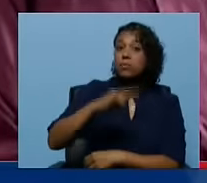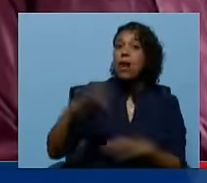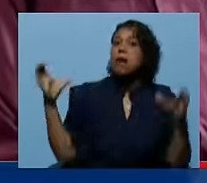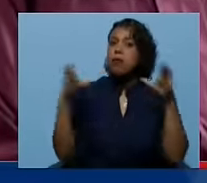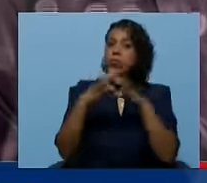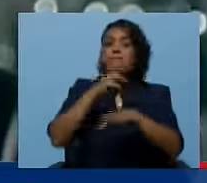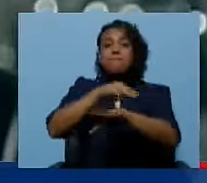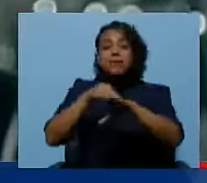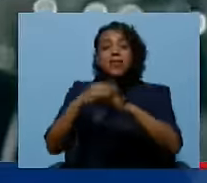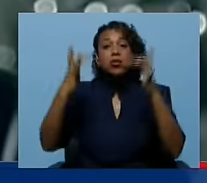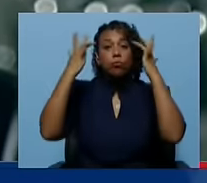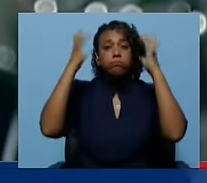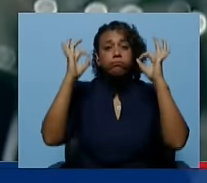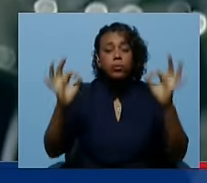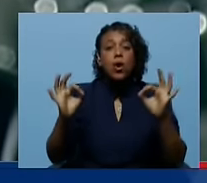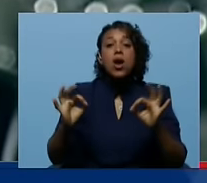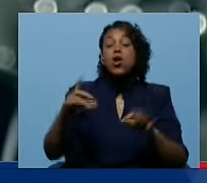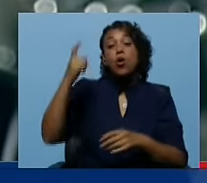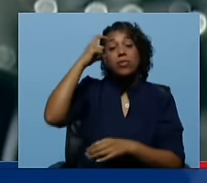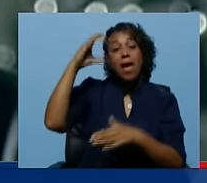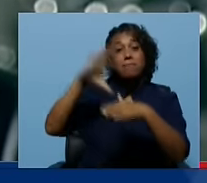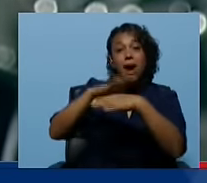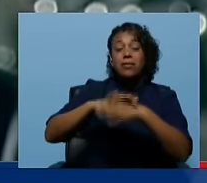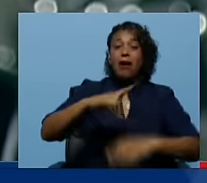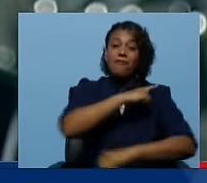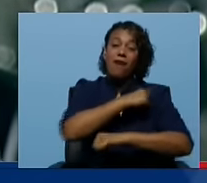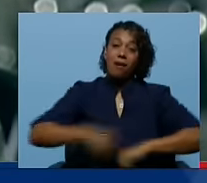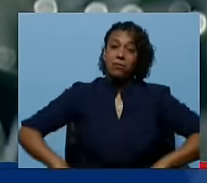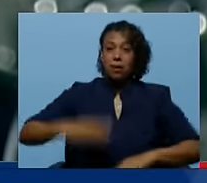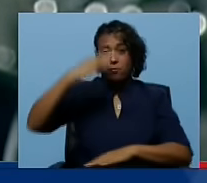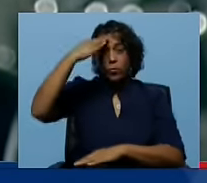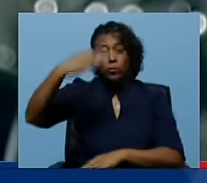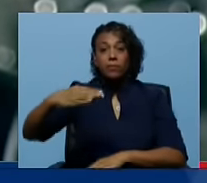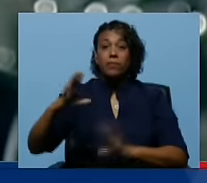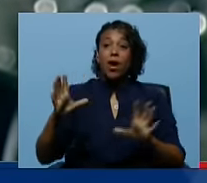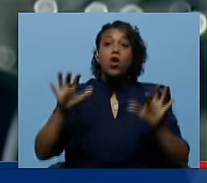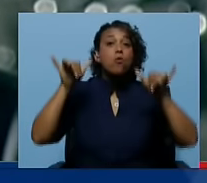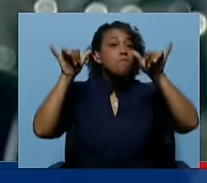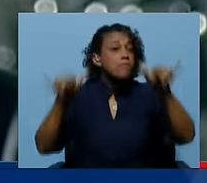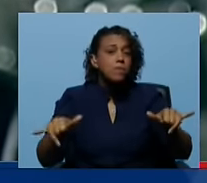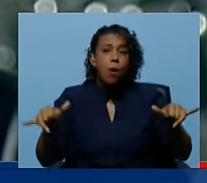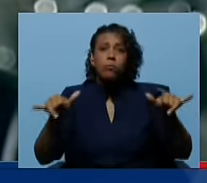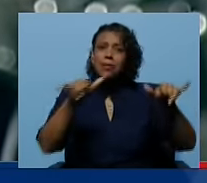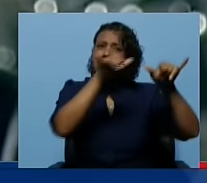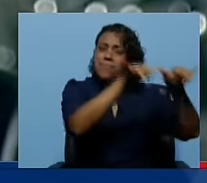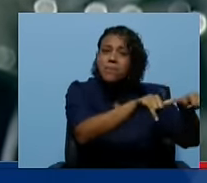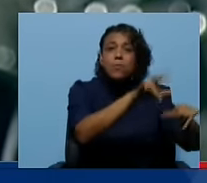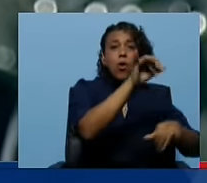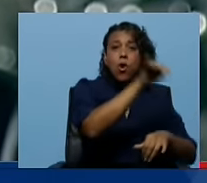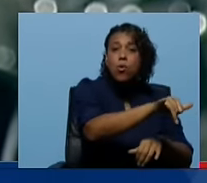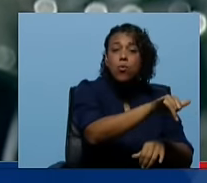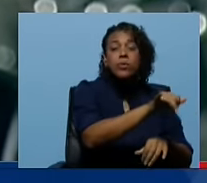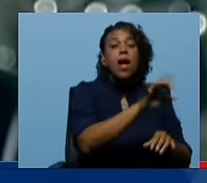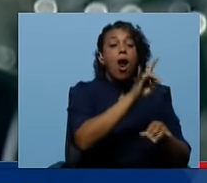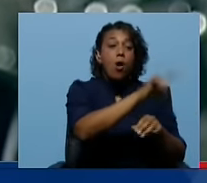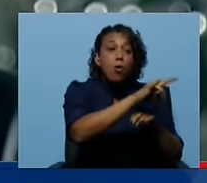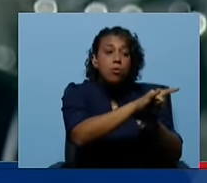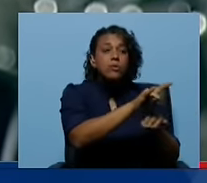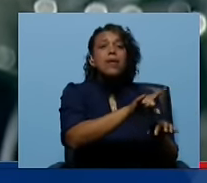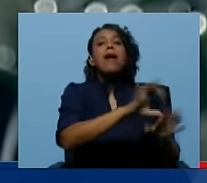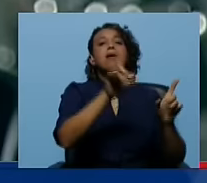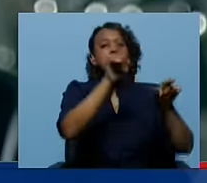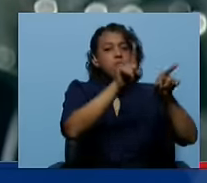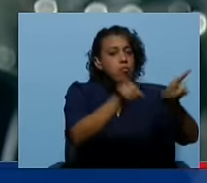del Ministerio de Interior y Justicia, y los días martes por parte de la Fuerza Armada. Participan los mismos, donde leemos cómo han ido los planes en la